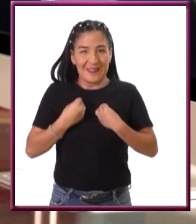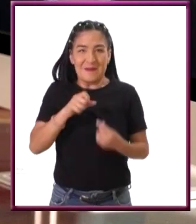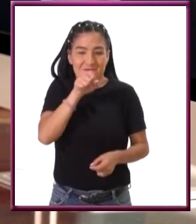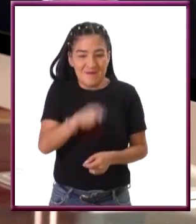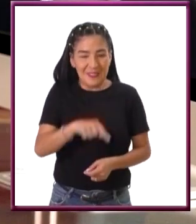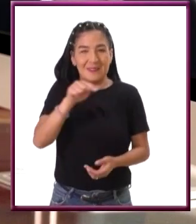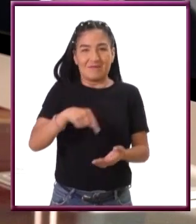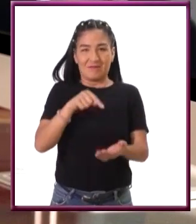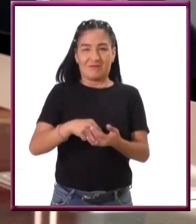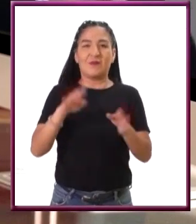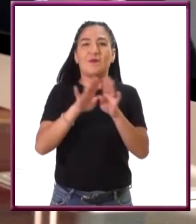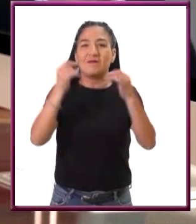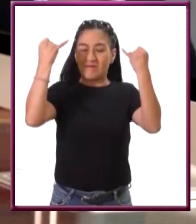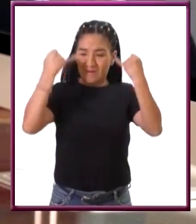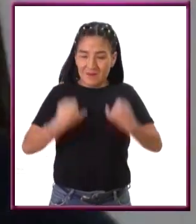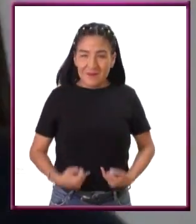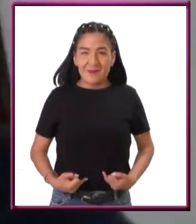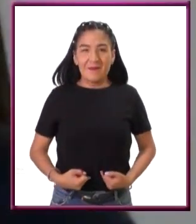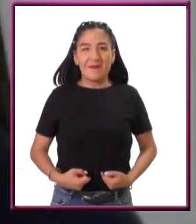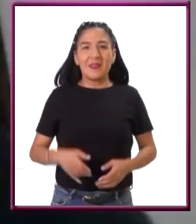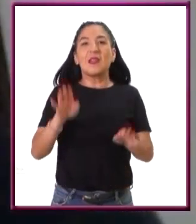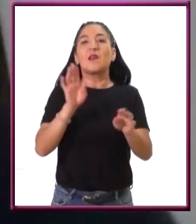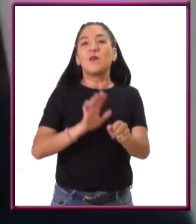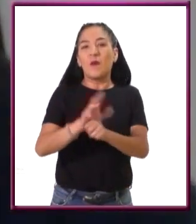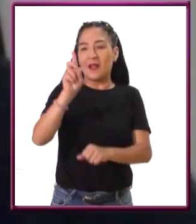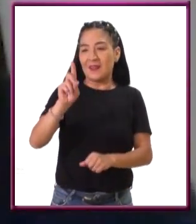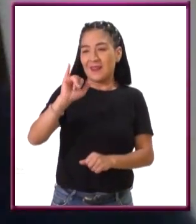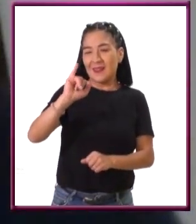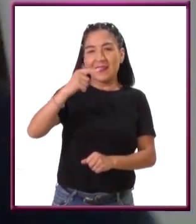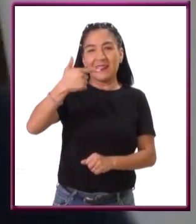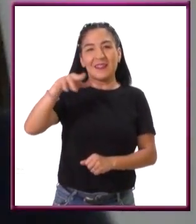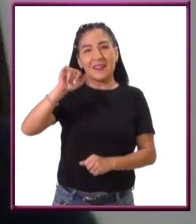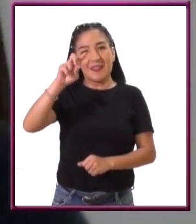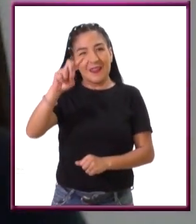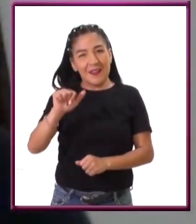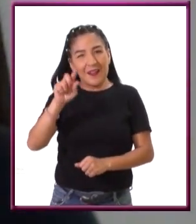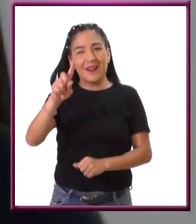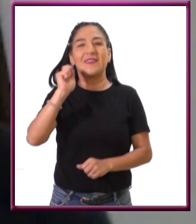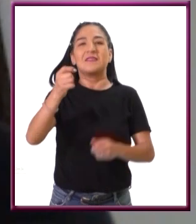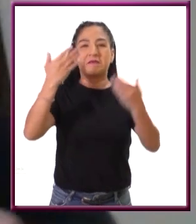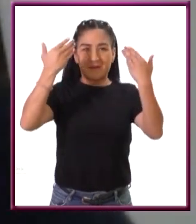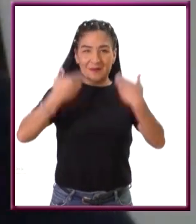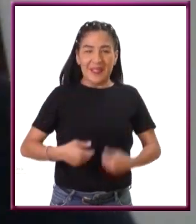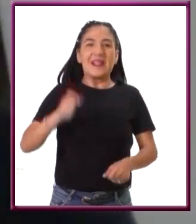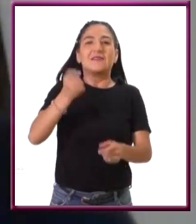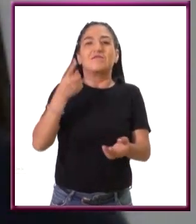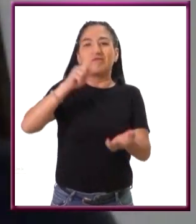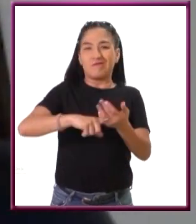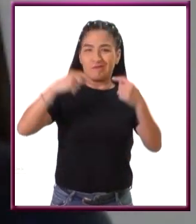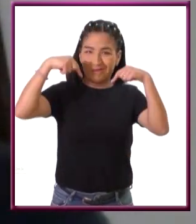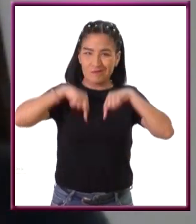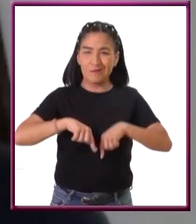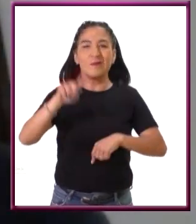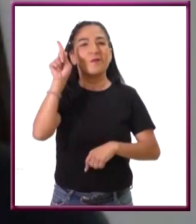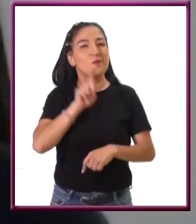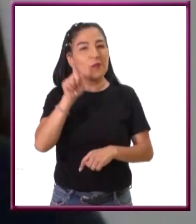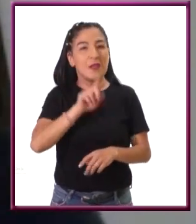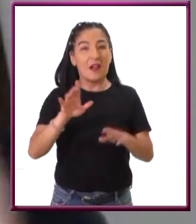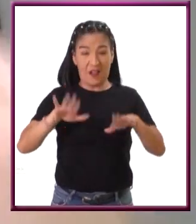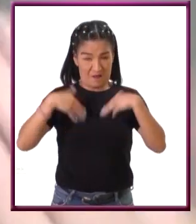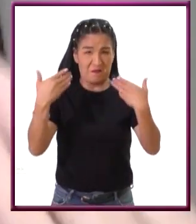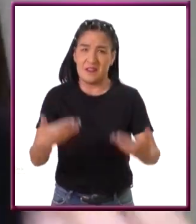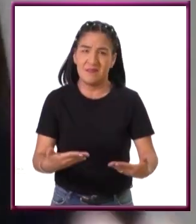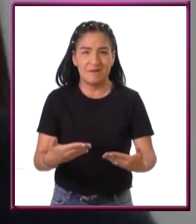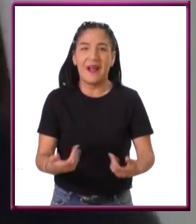vivir desde su propia dignidad. Es decir, la dignidad y el sentido de mi vida los encuentro adentro, no